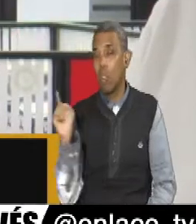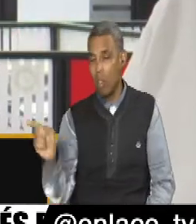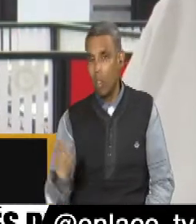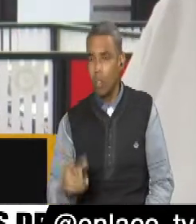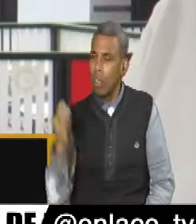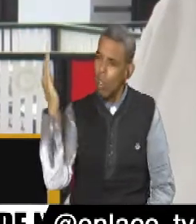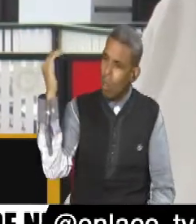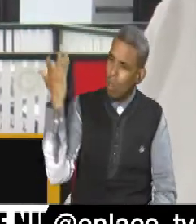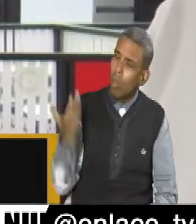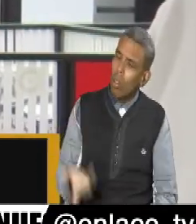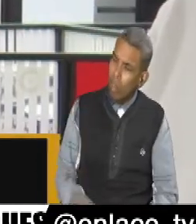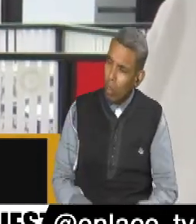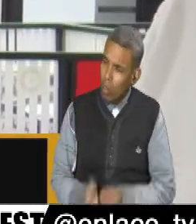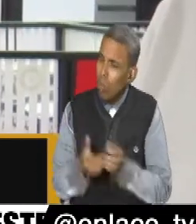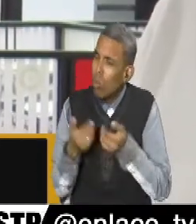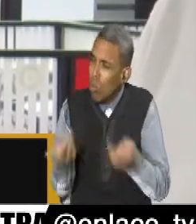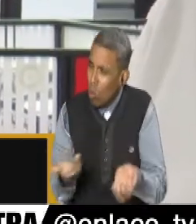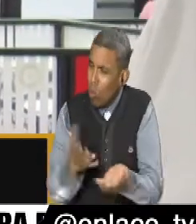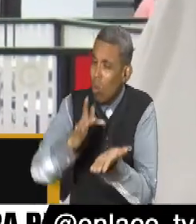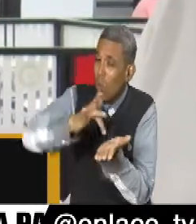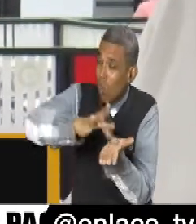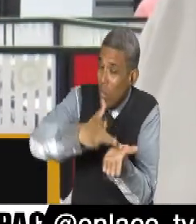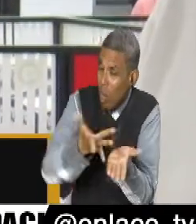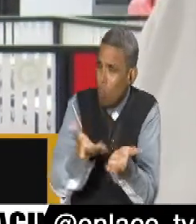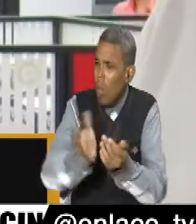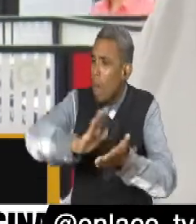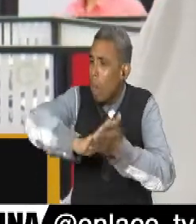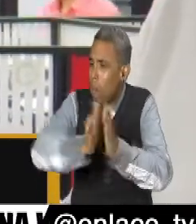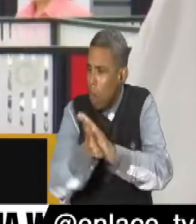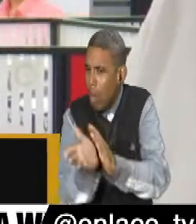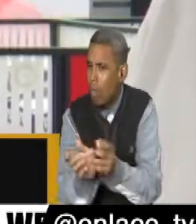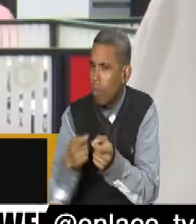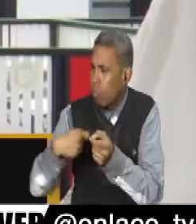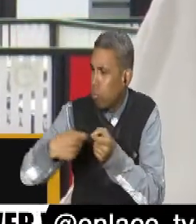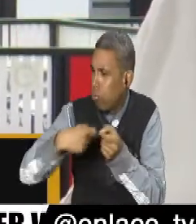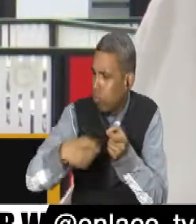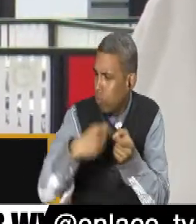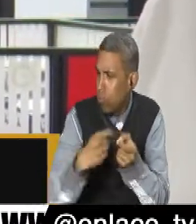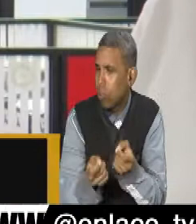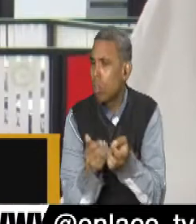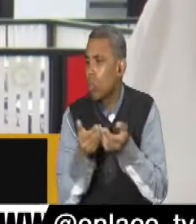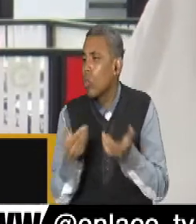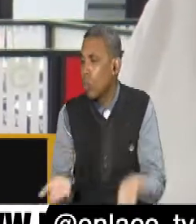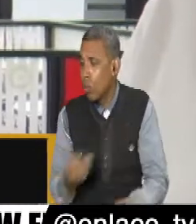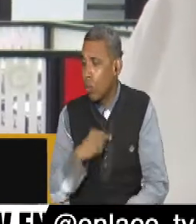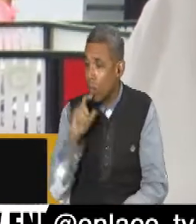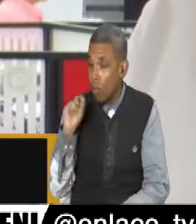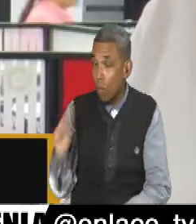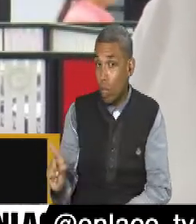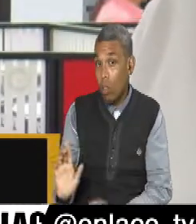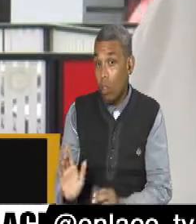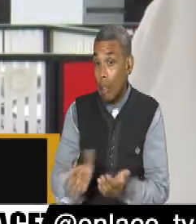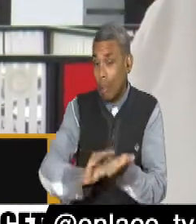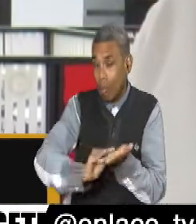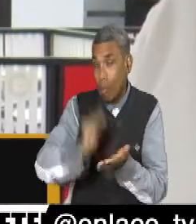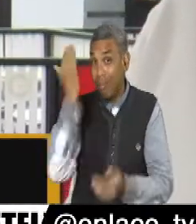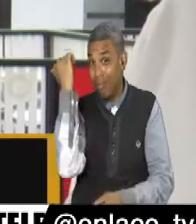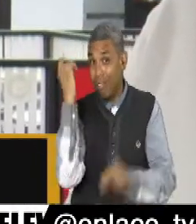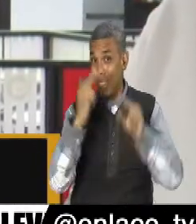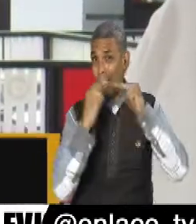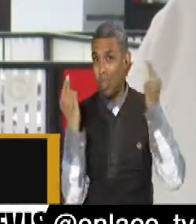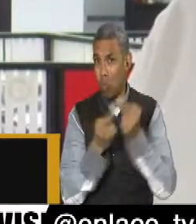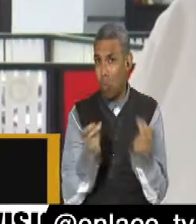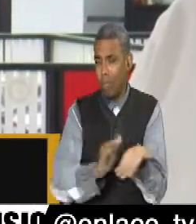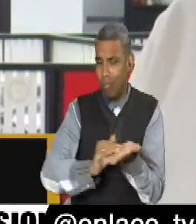que pues de alguna manera ellos tenían que resolver las diferencias jurídicas y financieras que existan entre estas dos empresas para que nos permitan